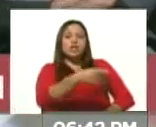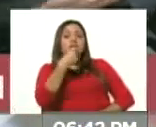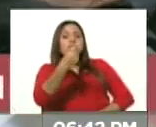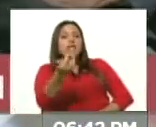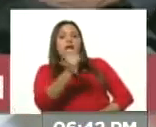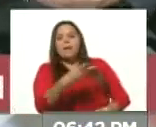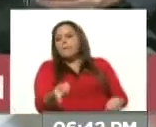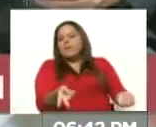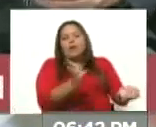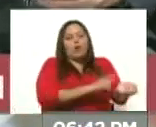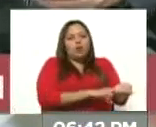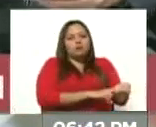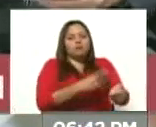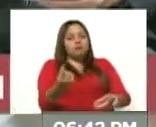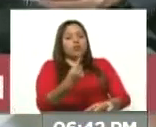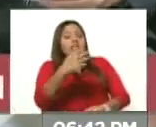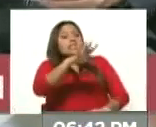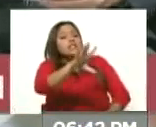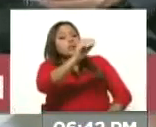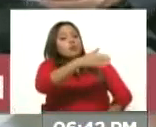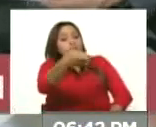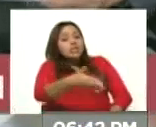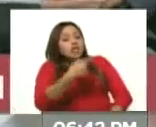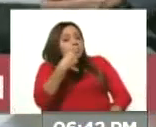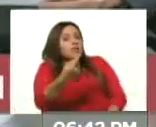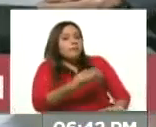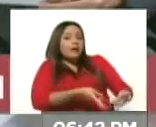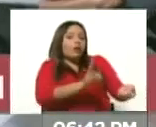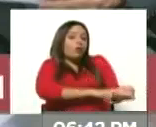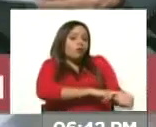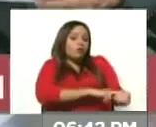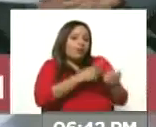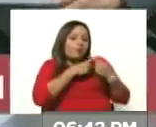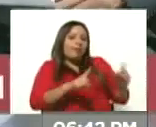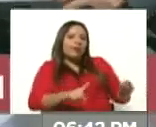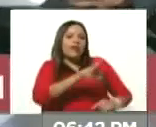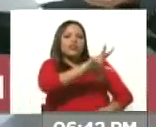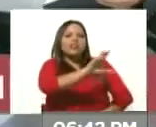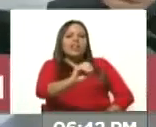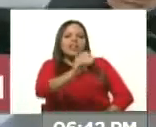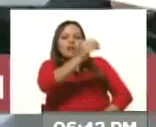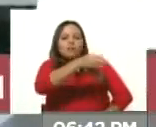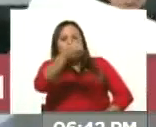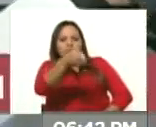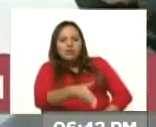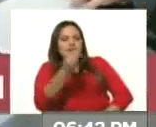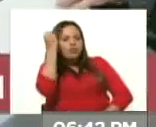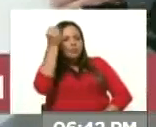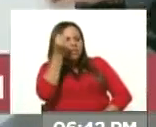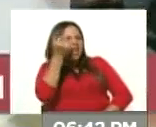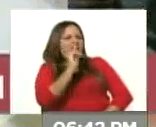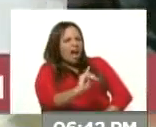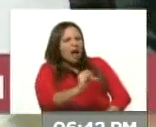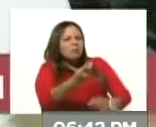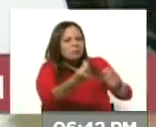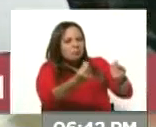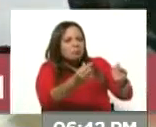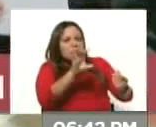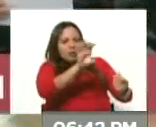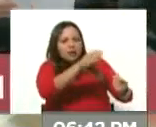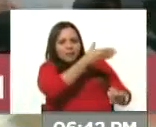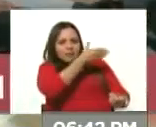apenas 5 dice que está empeorando pero 30% opina que la situación económica del país